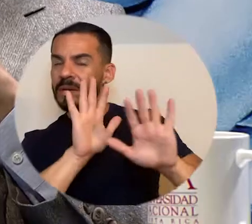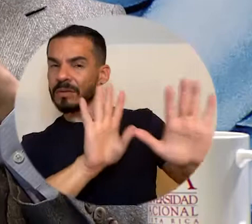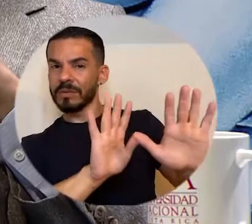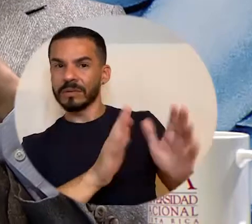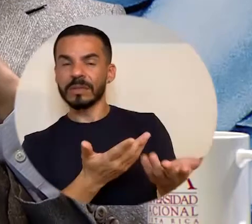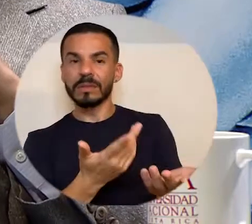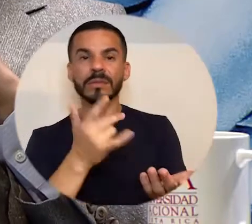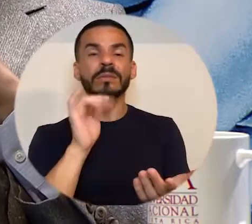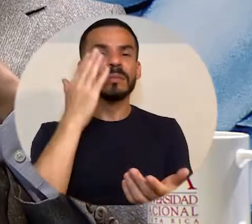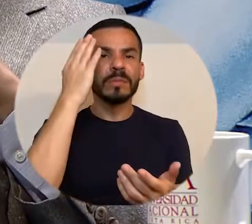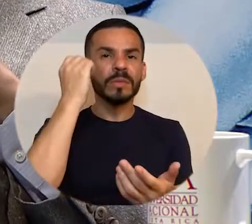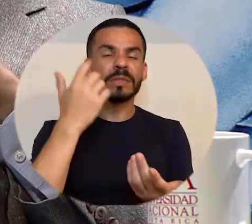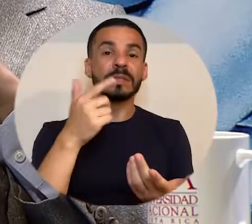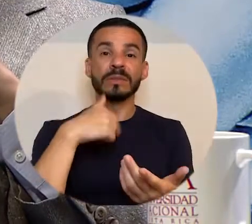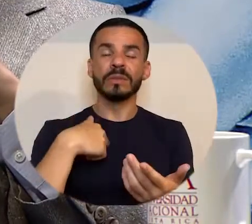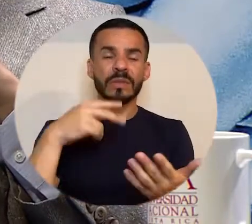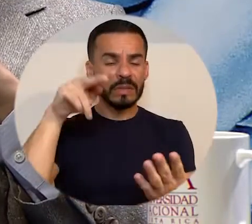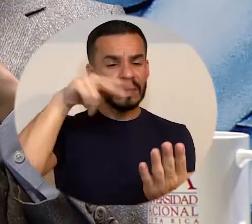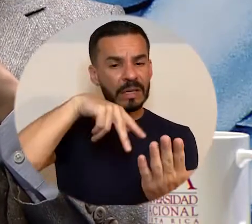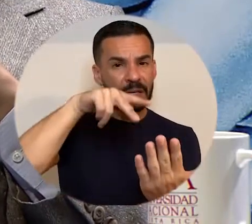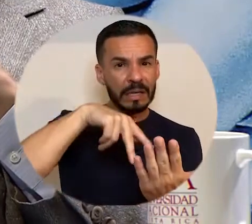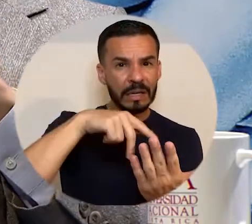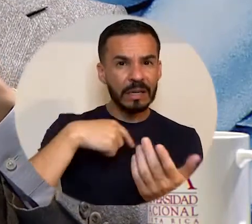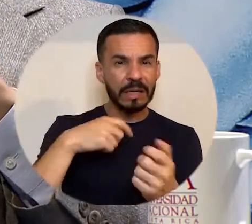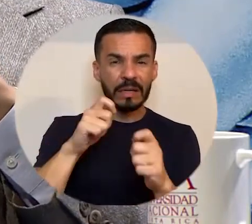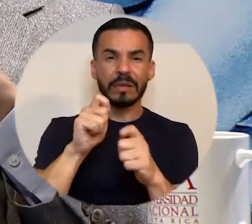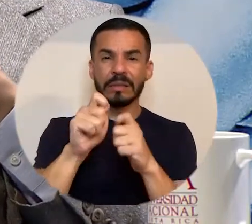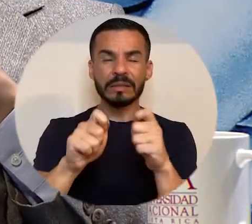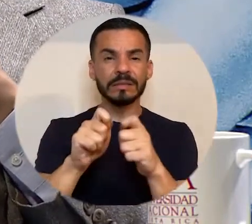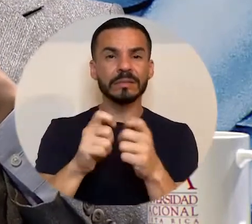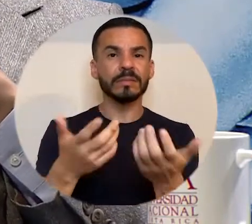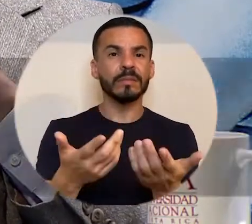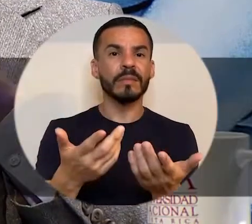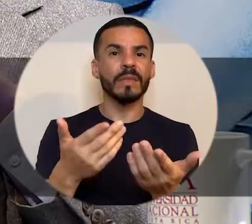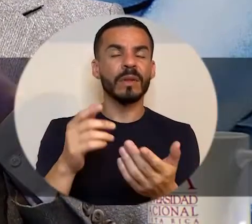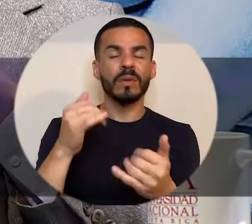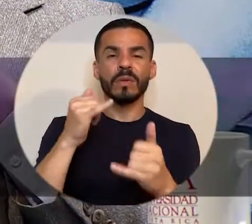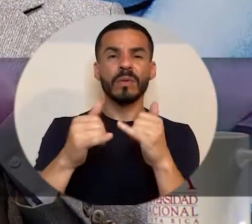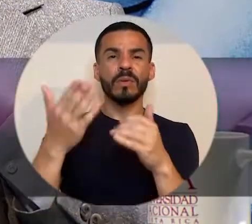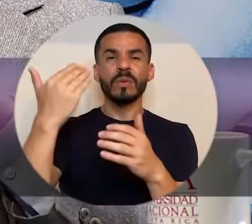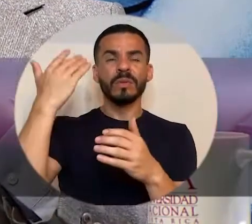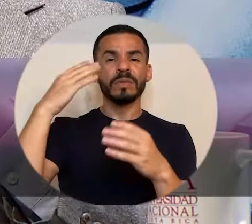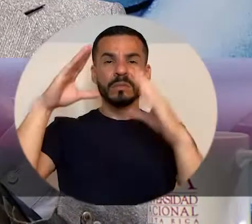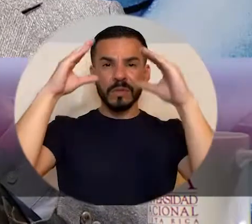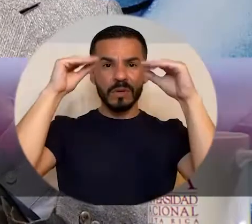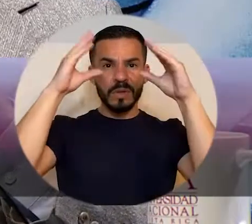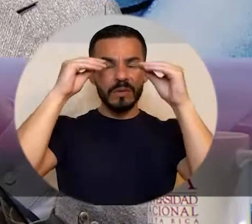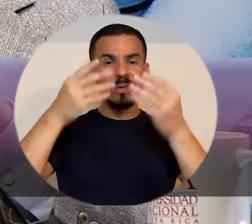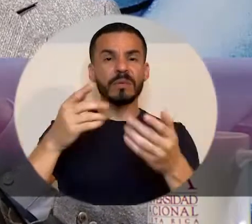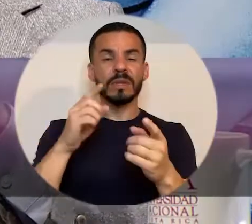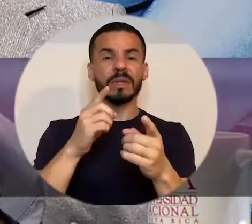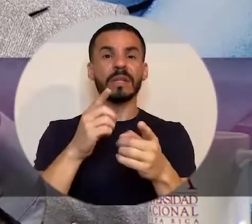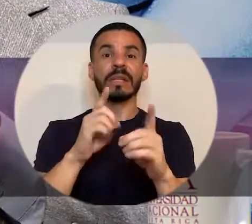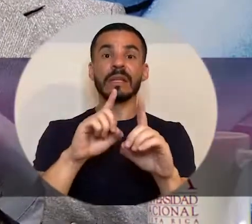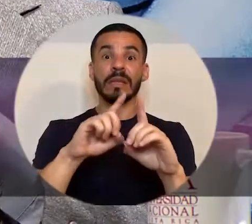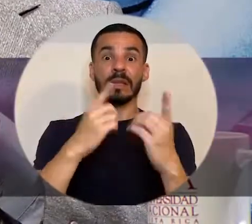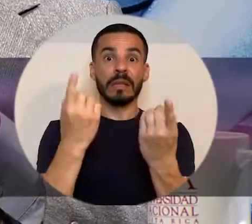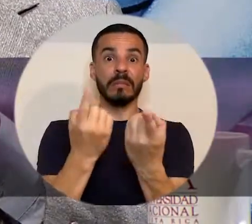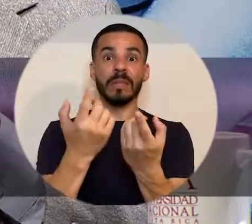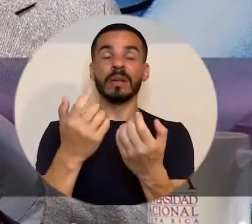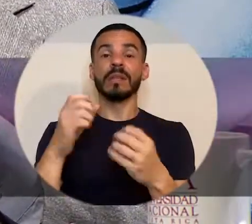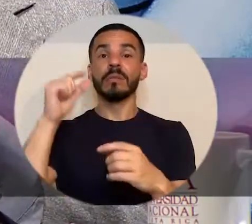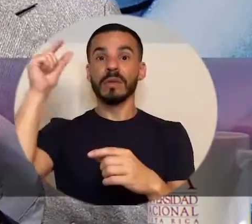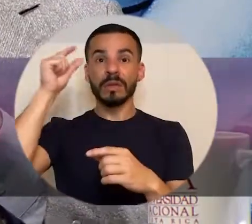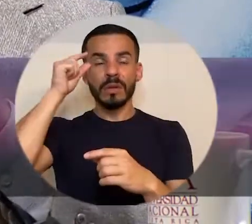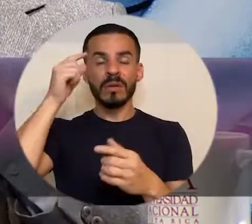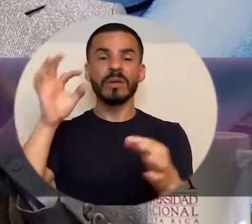antinarcóticos. En efecto. Porque si uno se pone a leer con detenimiento los últimos informes del Departamento